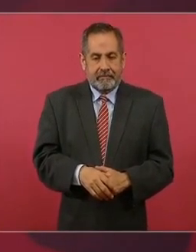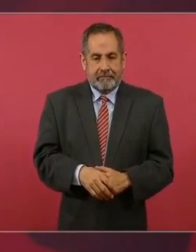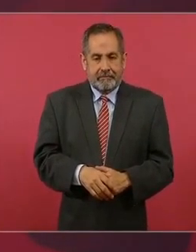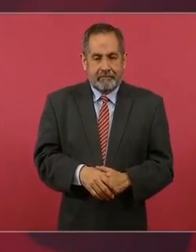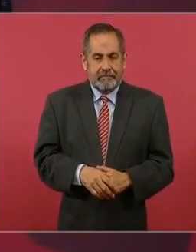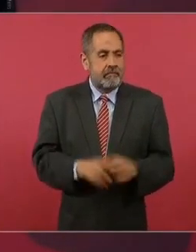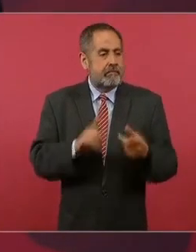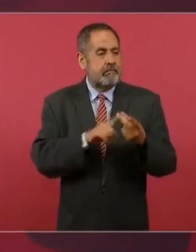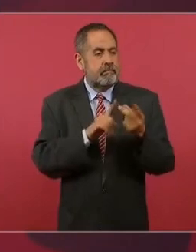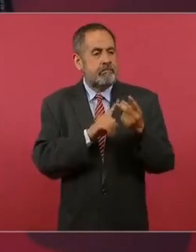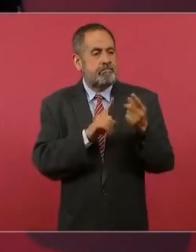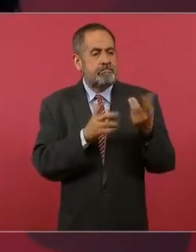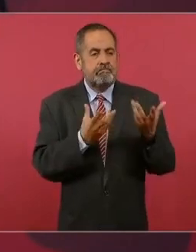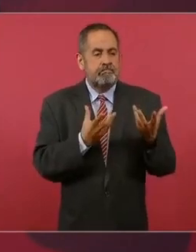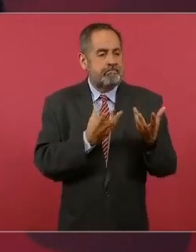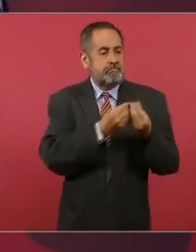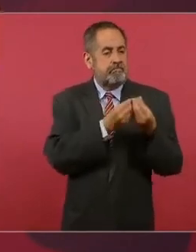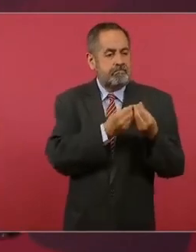integran